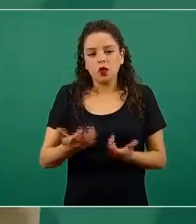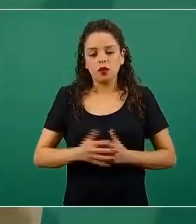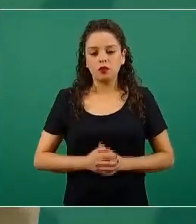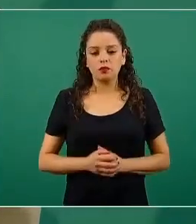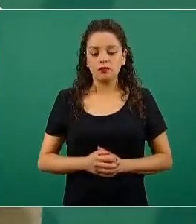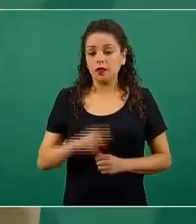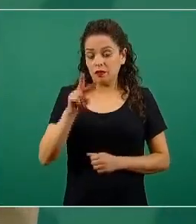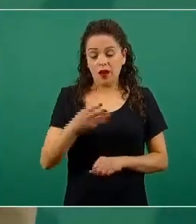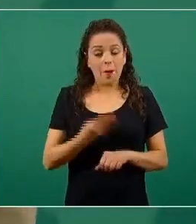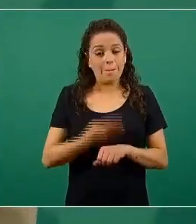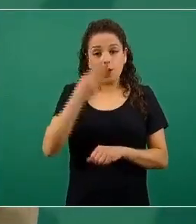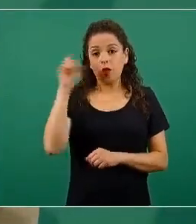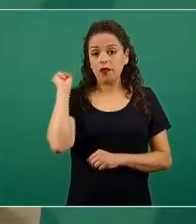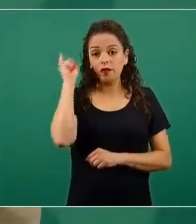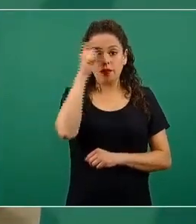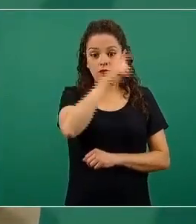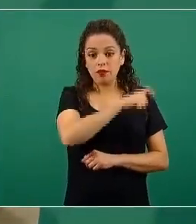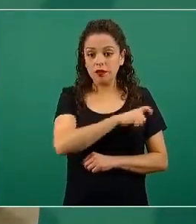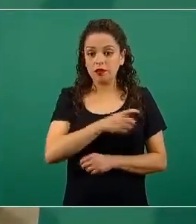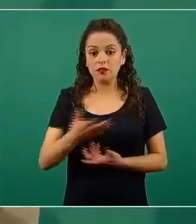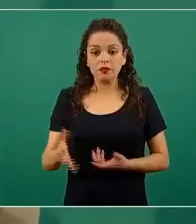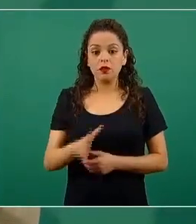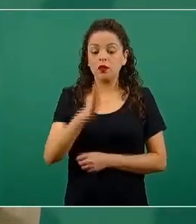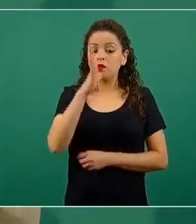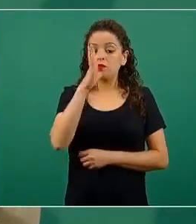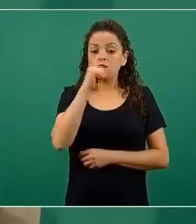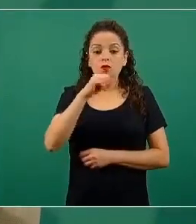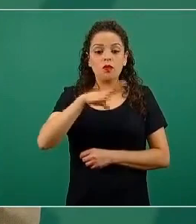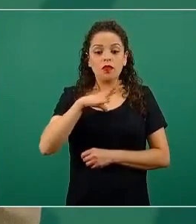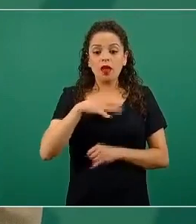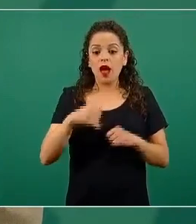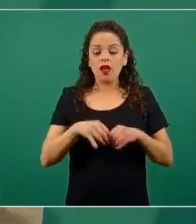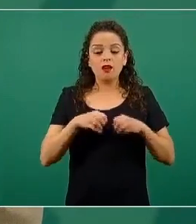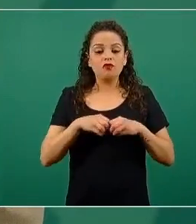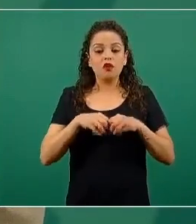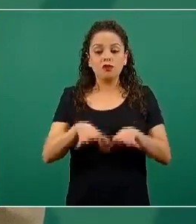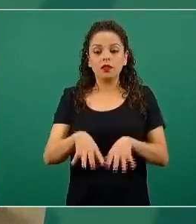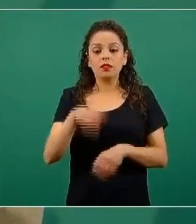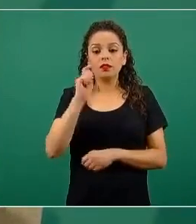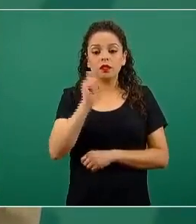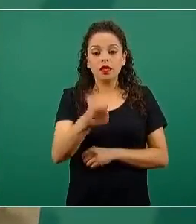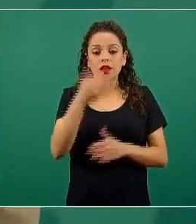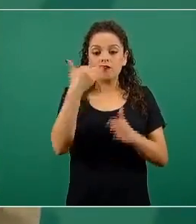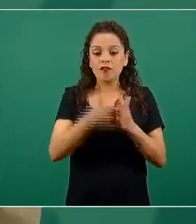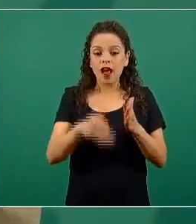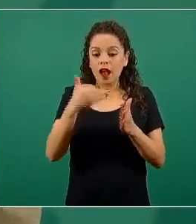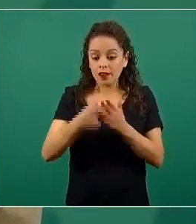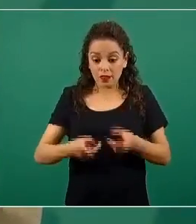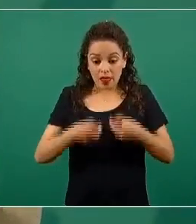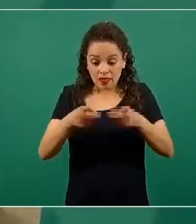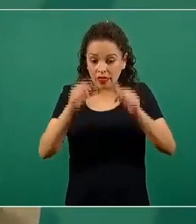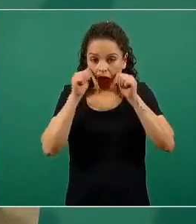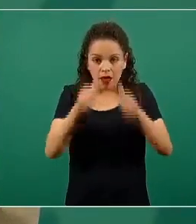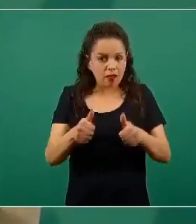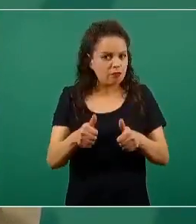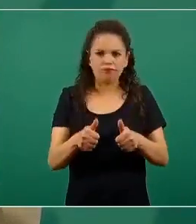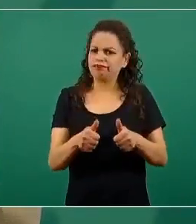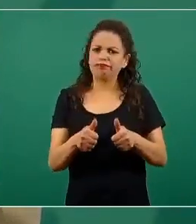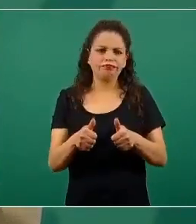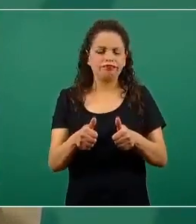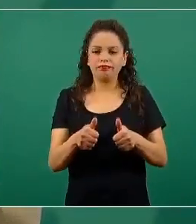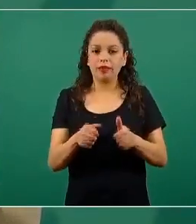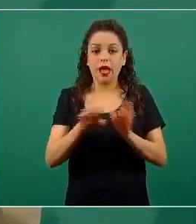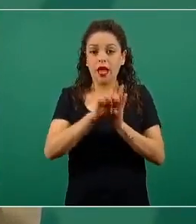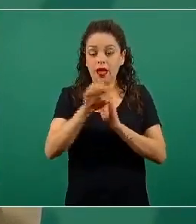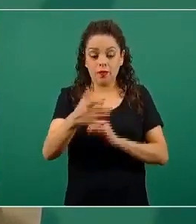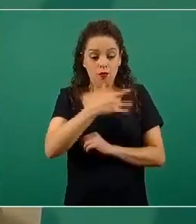es difícil, no tenemos la información de falta de atención. En el caso de infarto